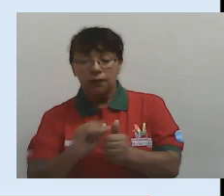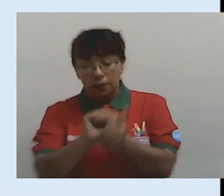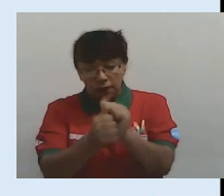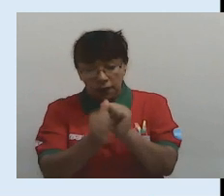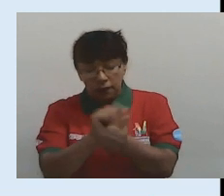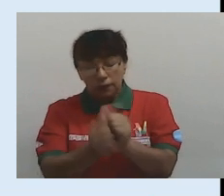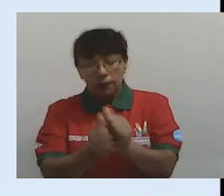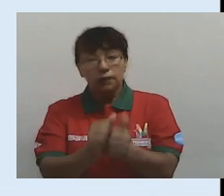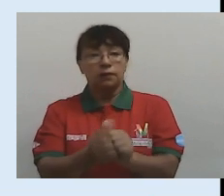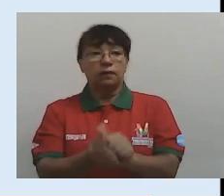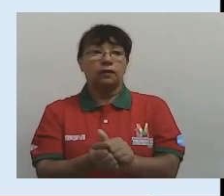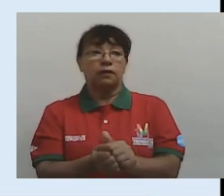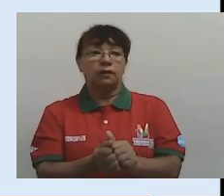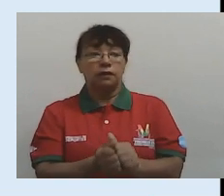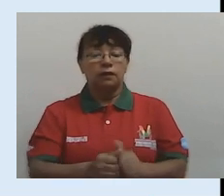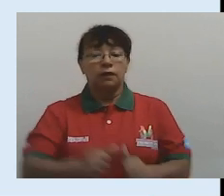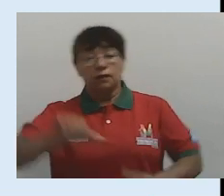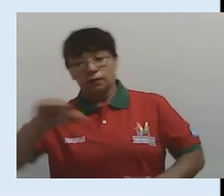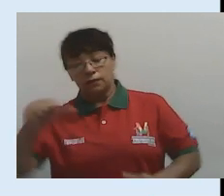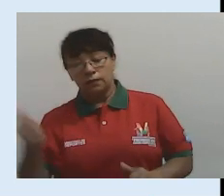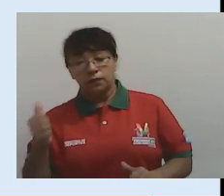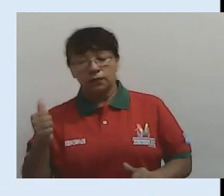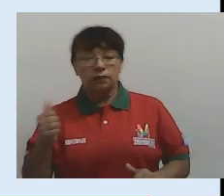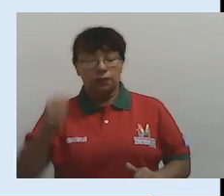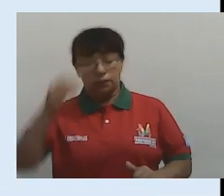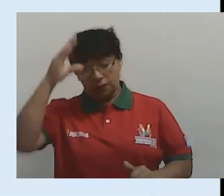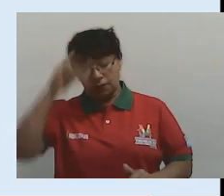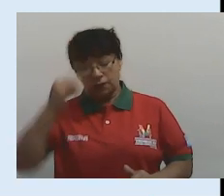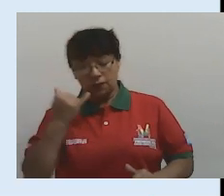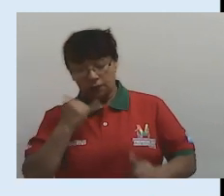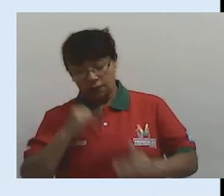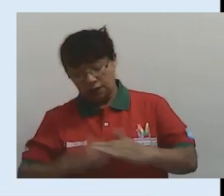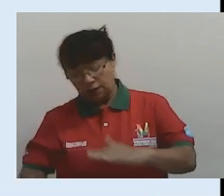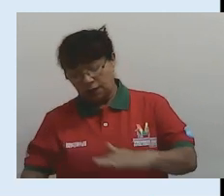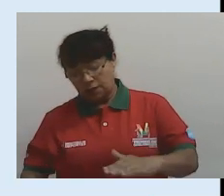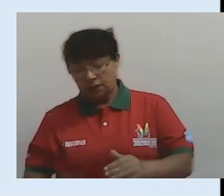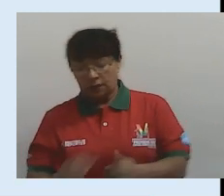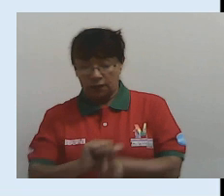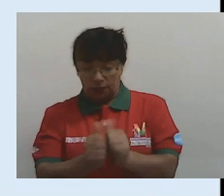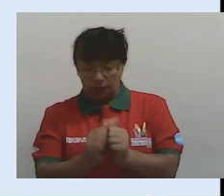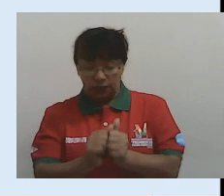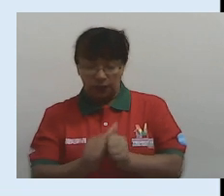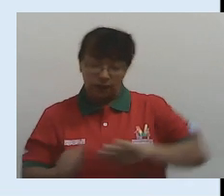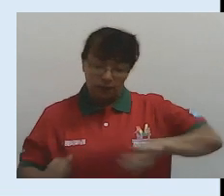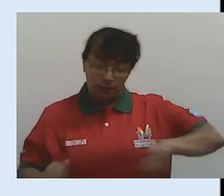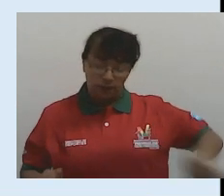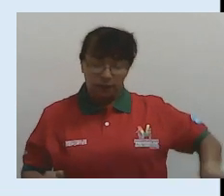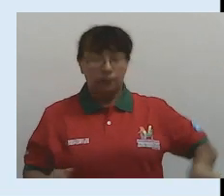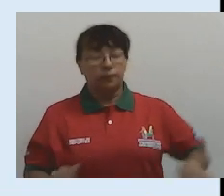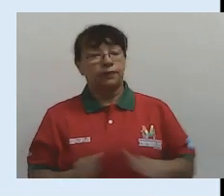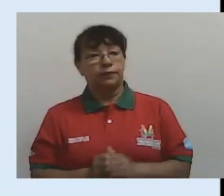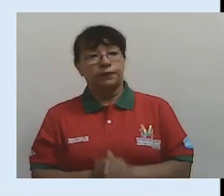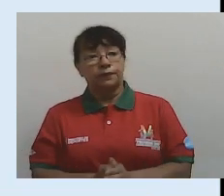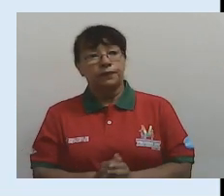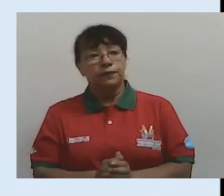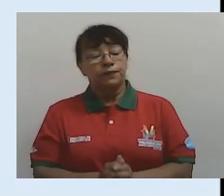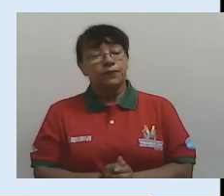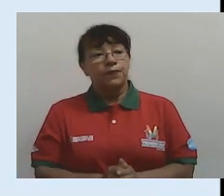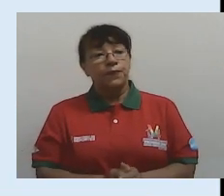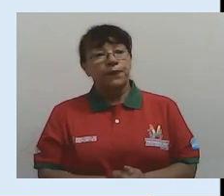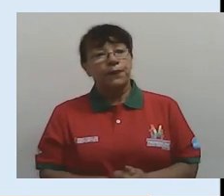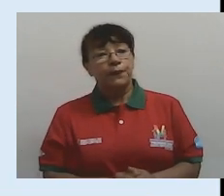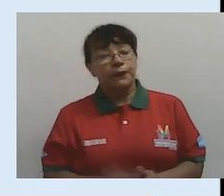en el relevo y los otros niños van a competir separado, puntuando de manera